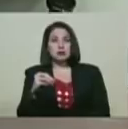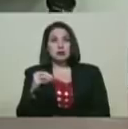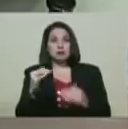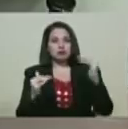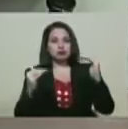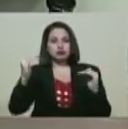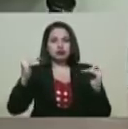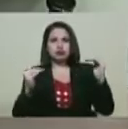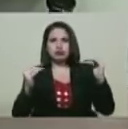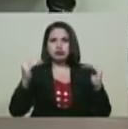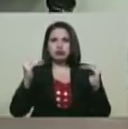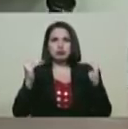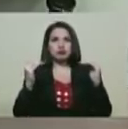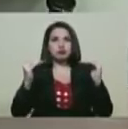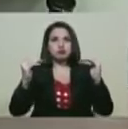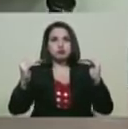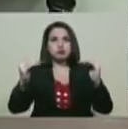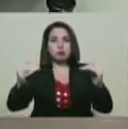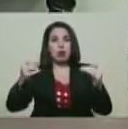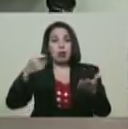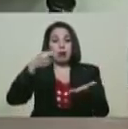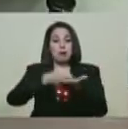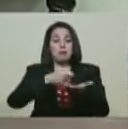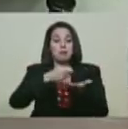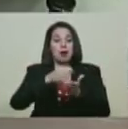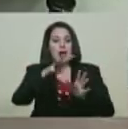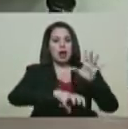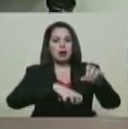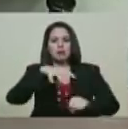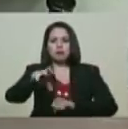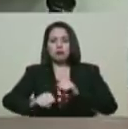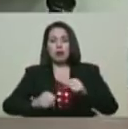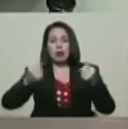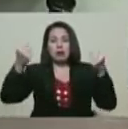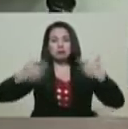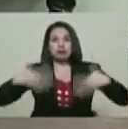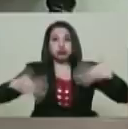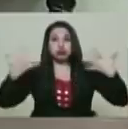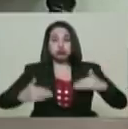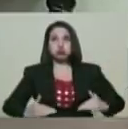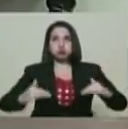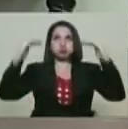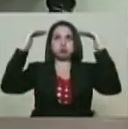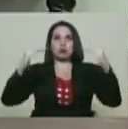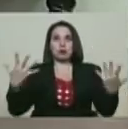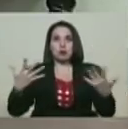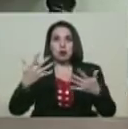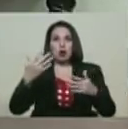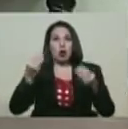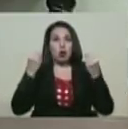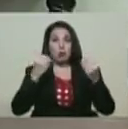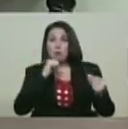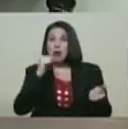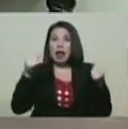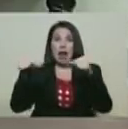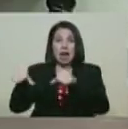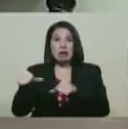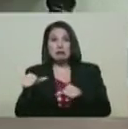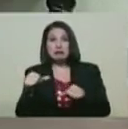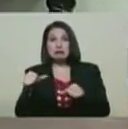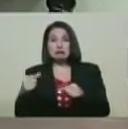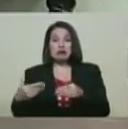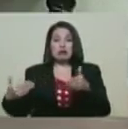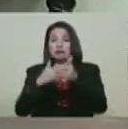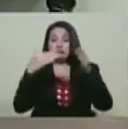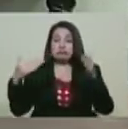de los productos que están superinflados por mecanismos criminales impuestos